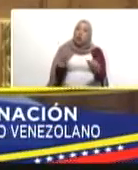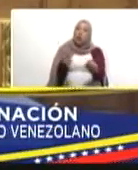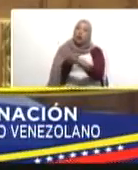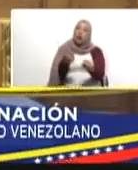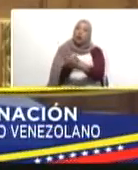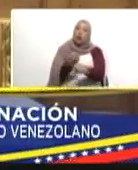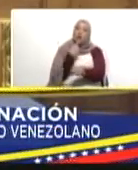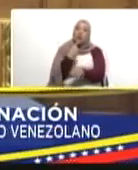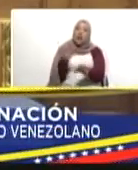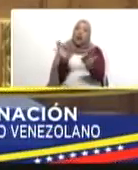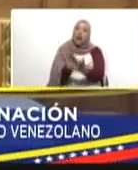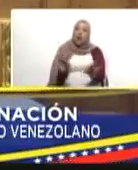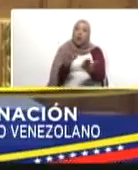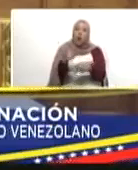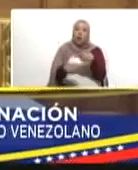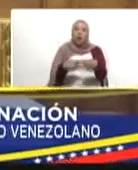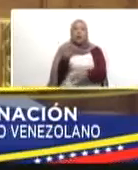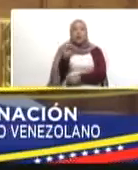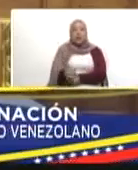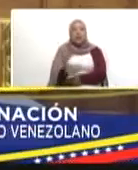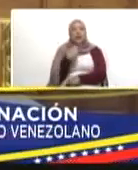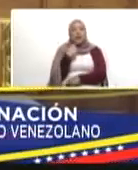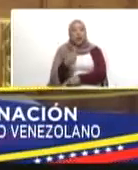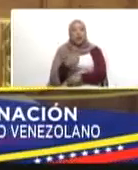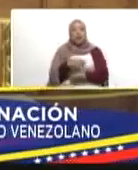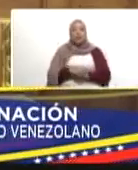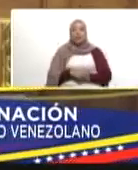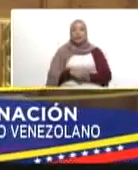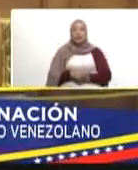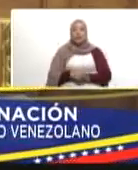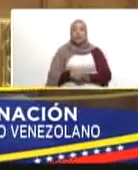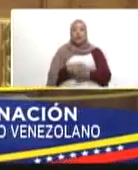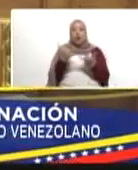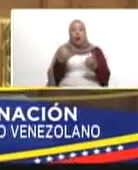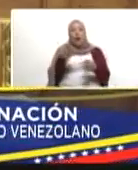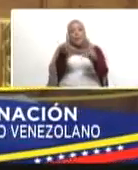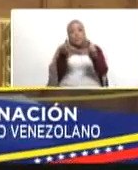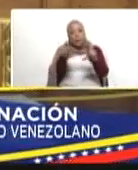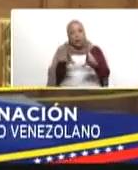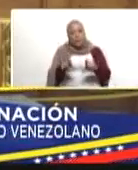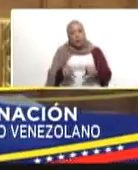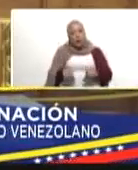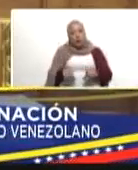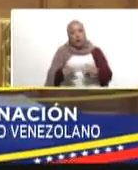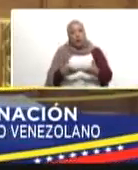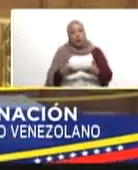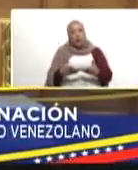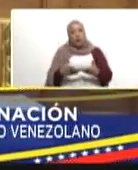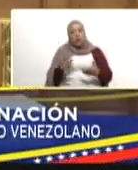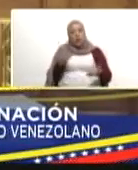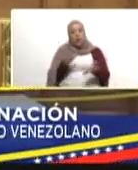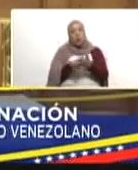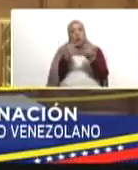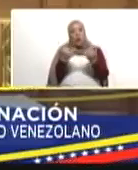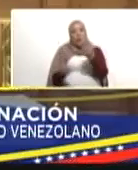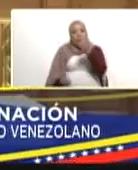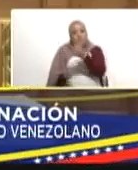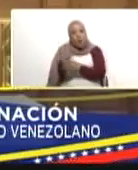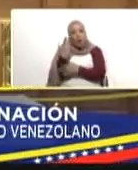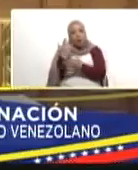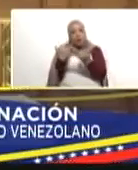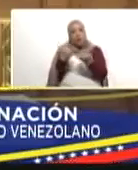estábamos diciendo eso pero sí lo dijeron ahí está la prueba ellos apostaban en mayo a